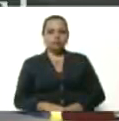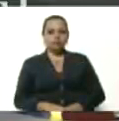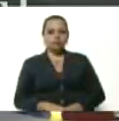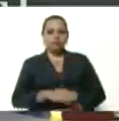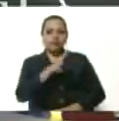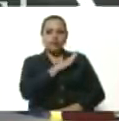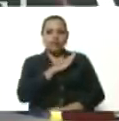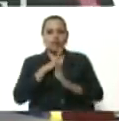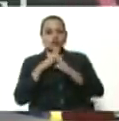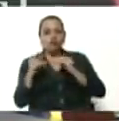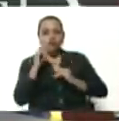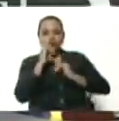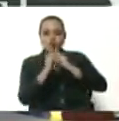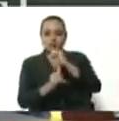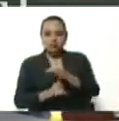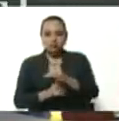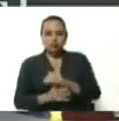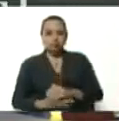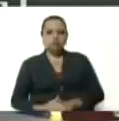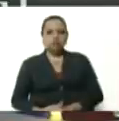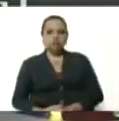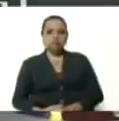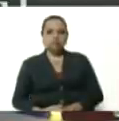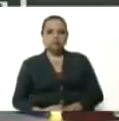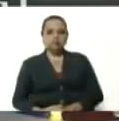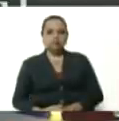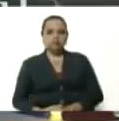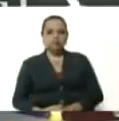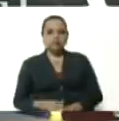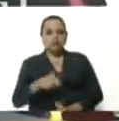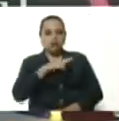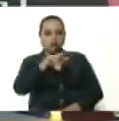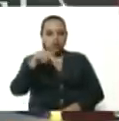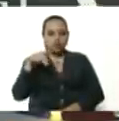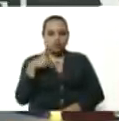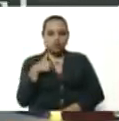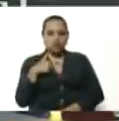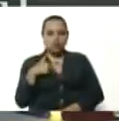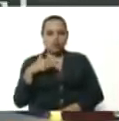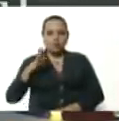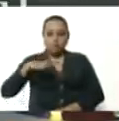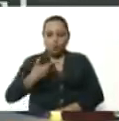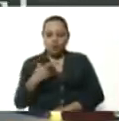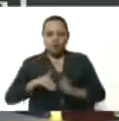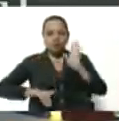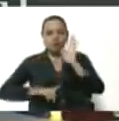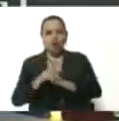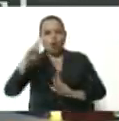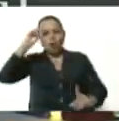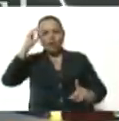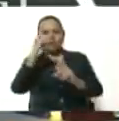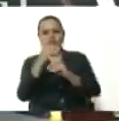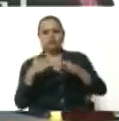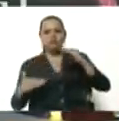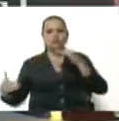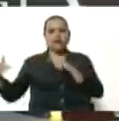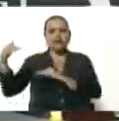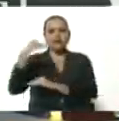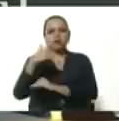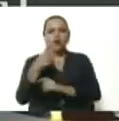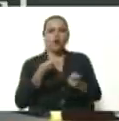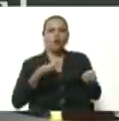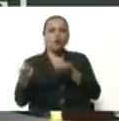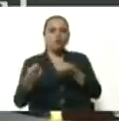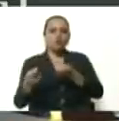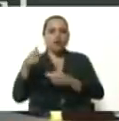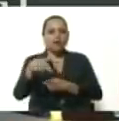Tener toda esa información para nosotros avanzar hacia un objetivo superior, que es